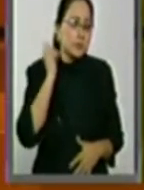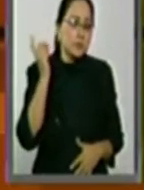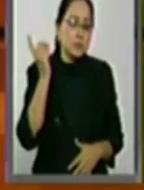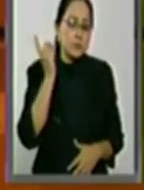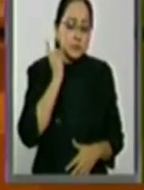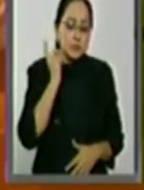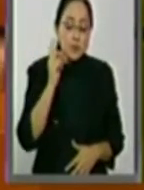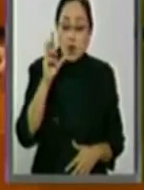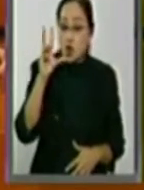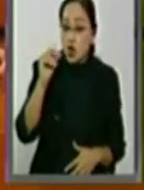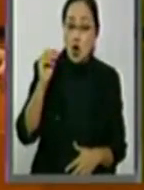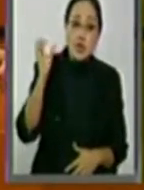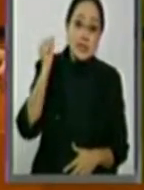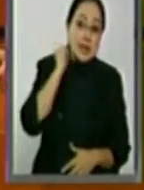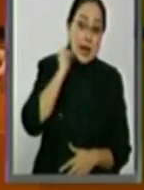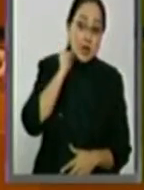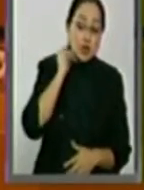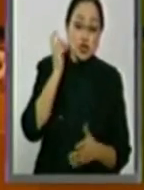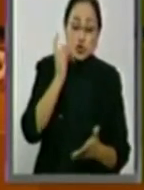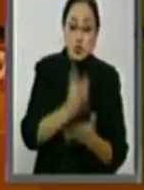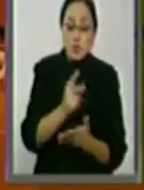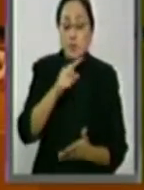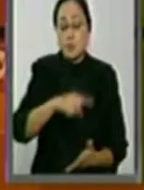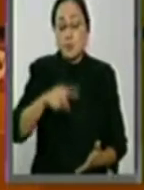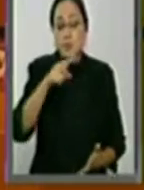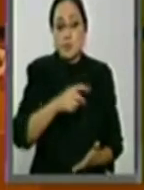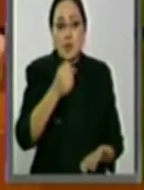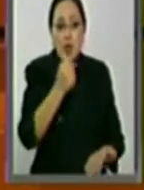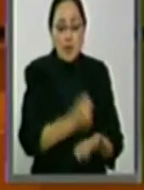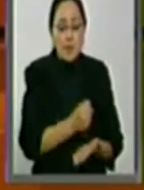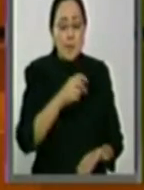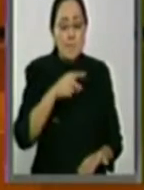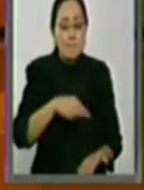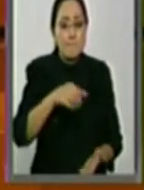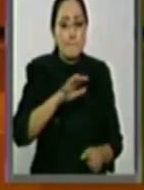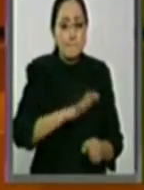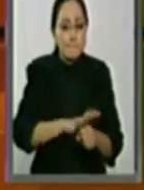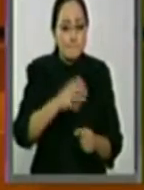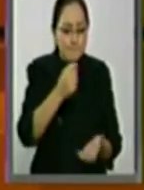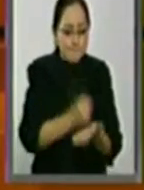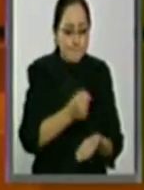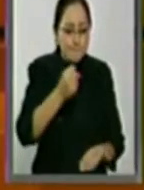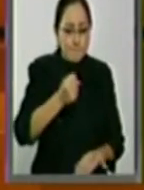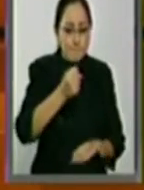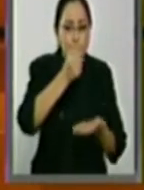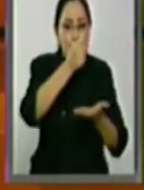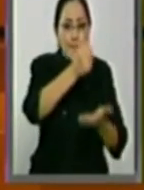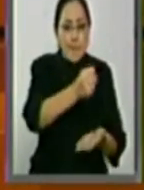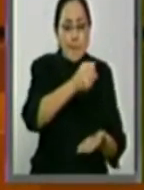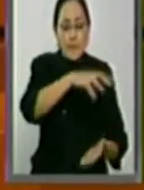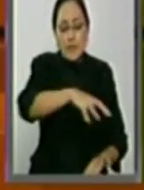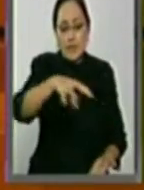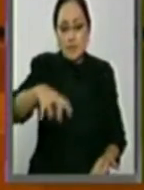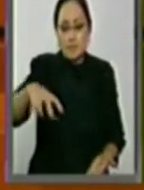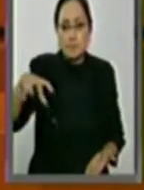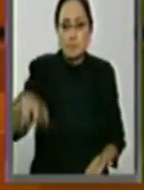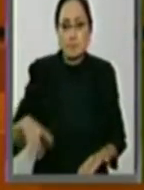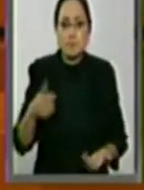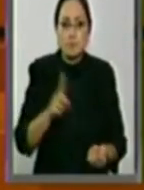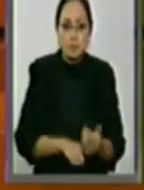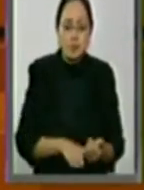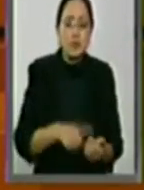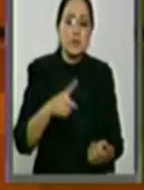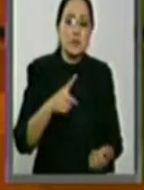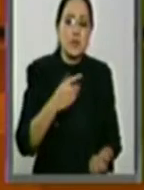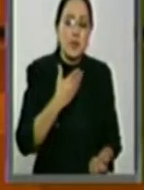la Cámara de Diputados aprobar el presupuesto que se ejerce en la sede de los poderes de la Unión.